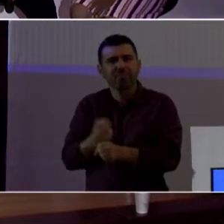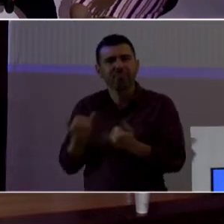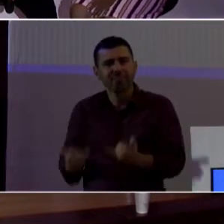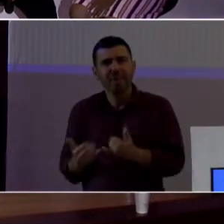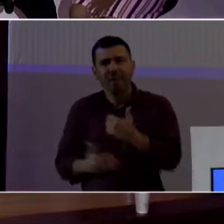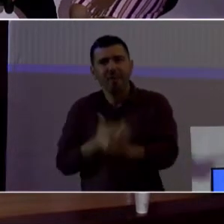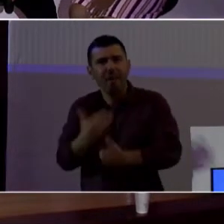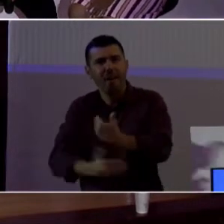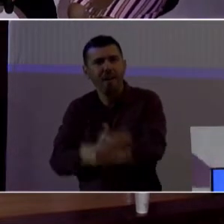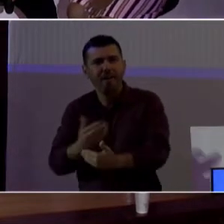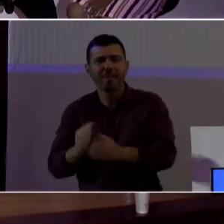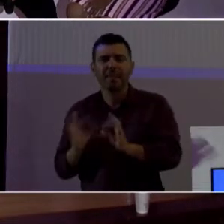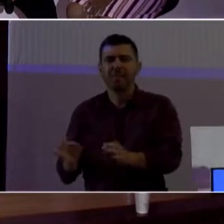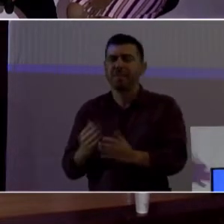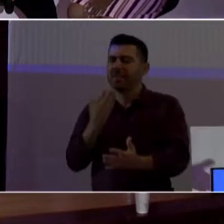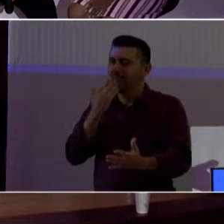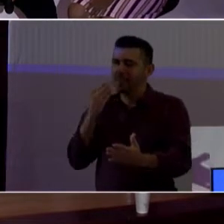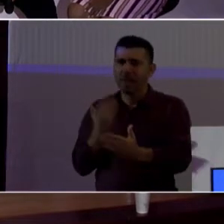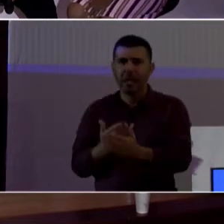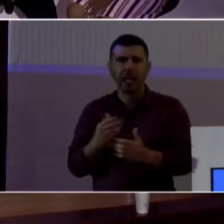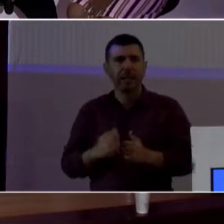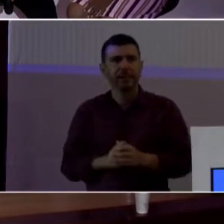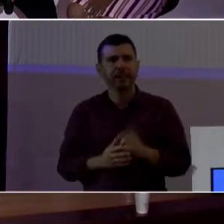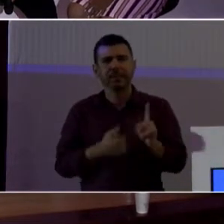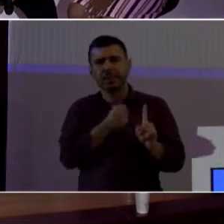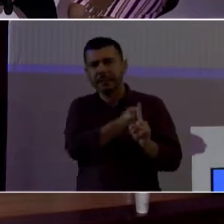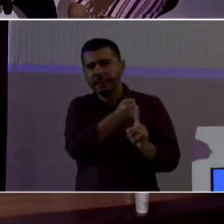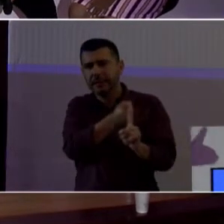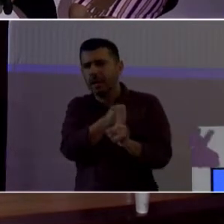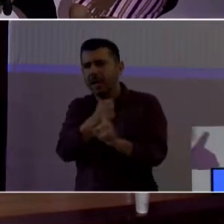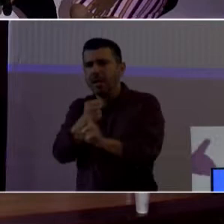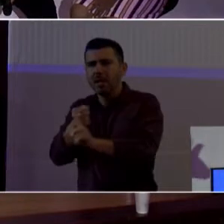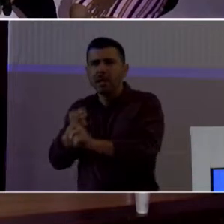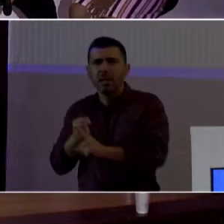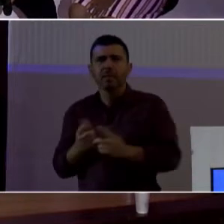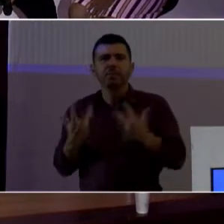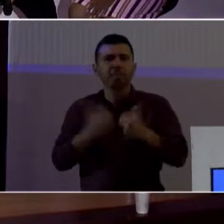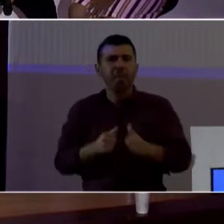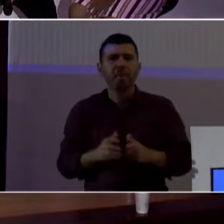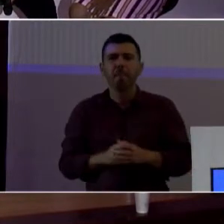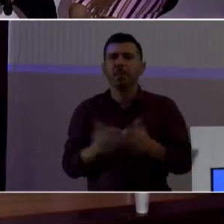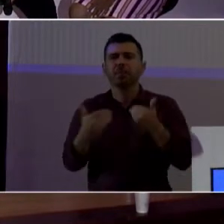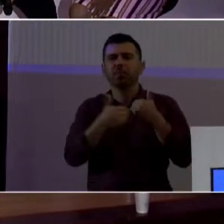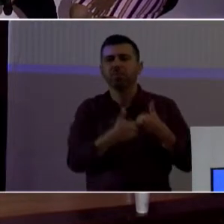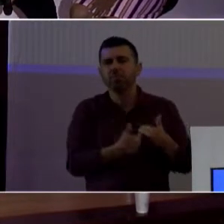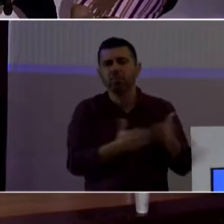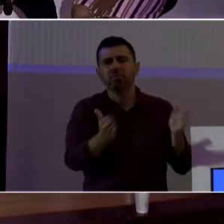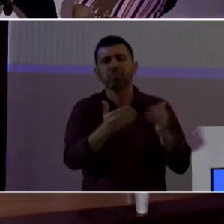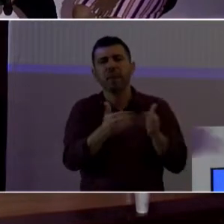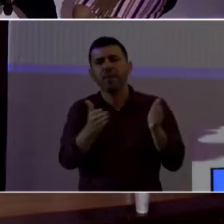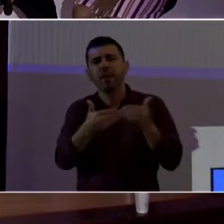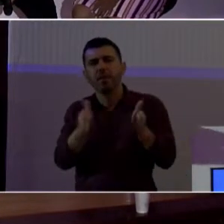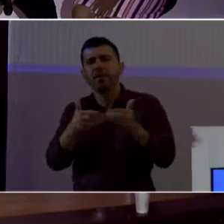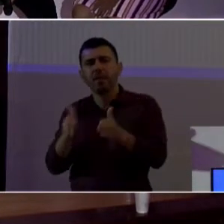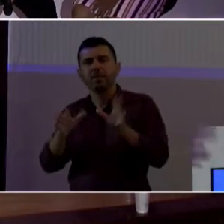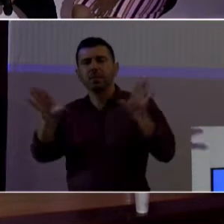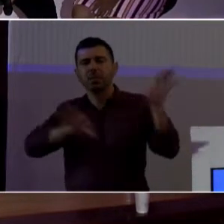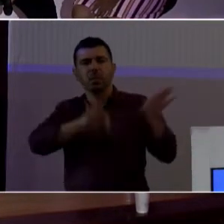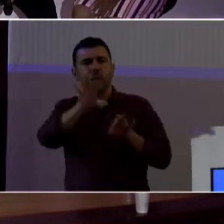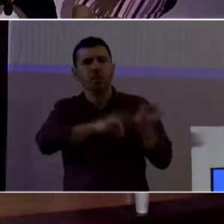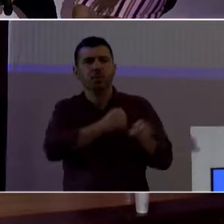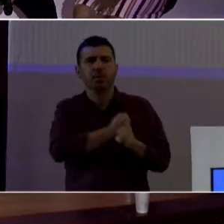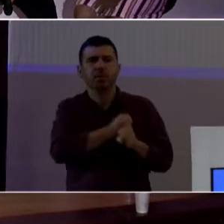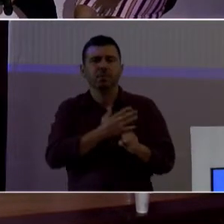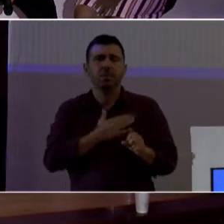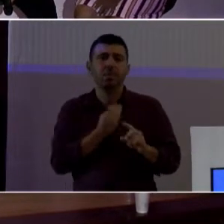hacer para convencer a todas estas empresas, para que reciban a todos estos compañeros que por tener esos